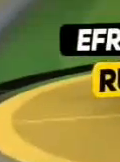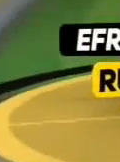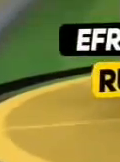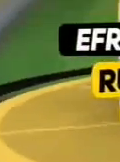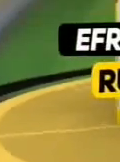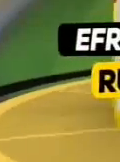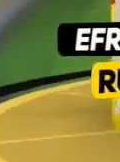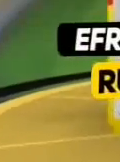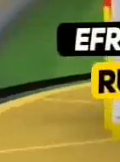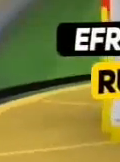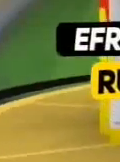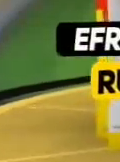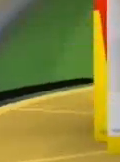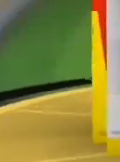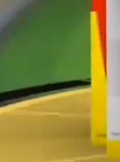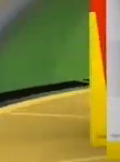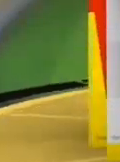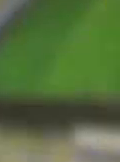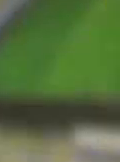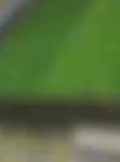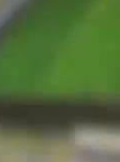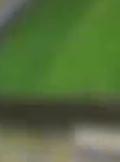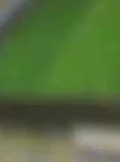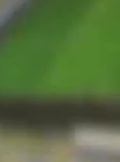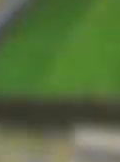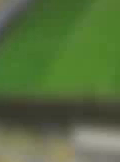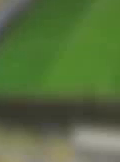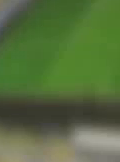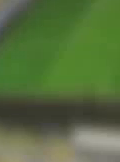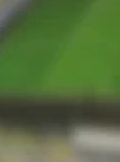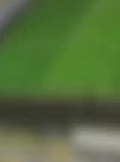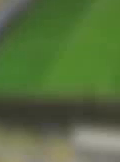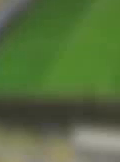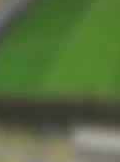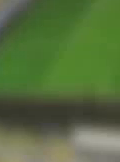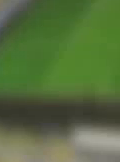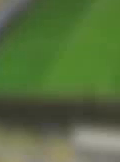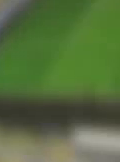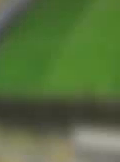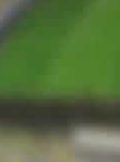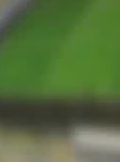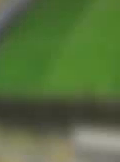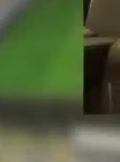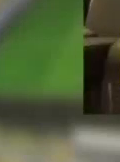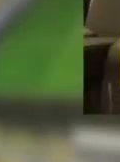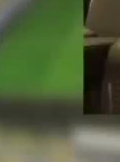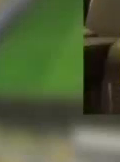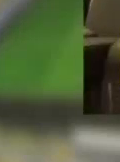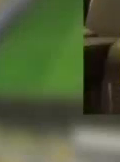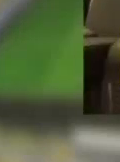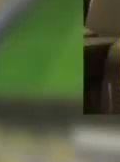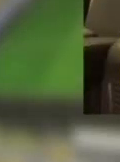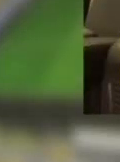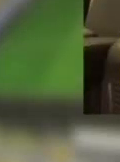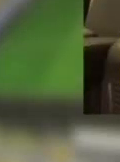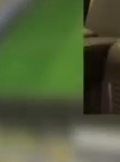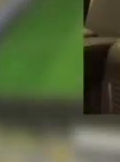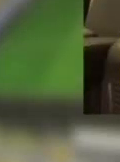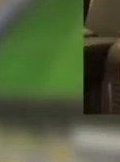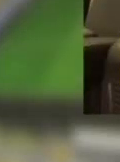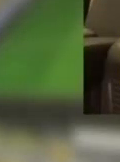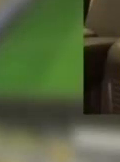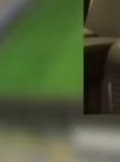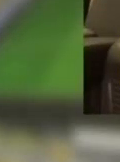Ruales, entre sus pasiones está el amor por la amarilla. Además, busca los códigos QR, escanealos con tu celular y ve las entrevistas exclusivas de